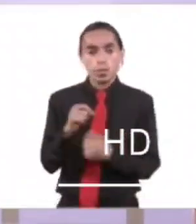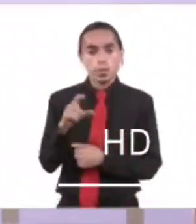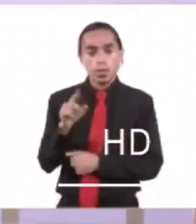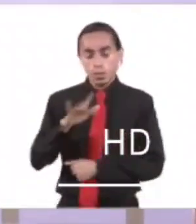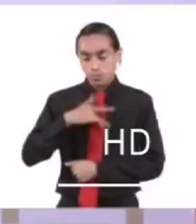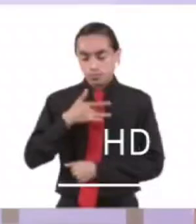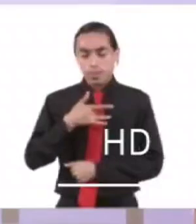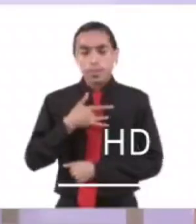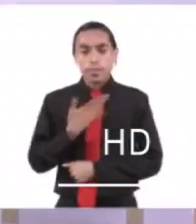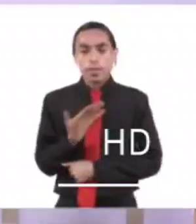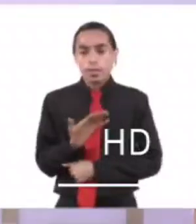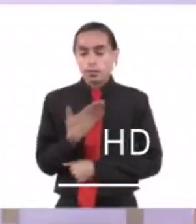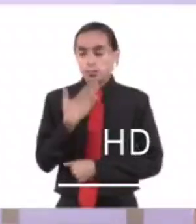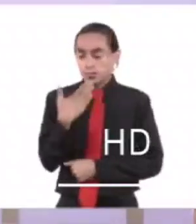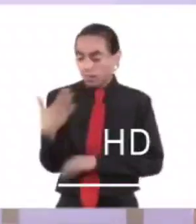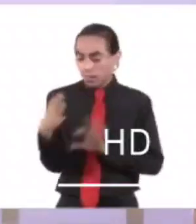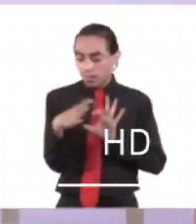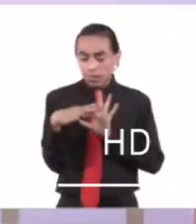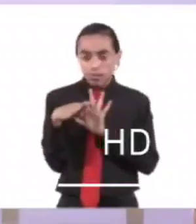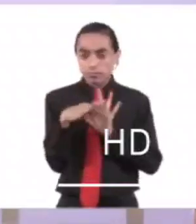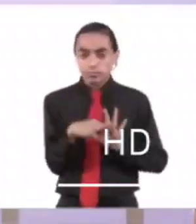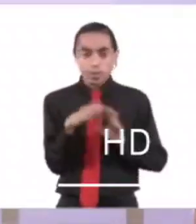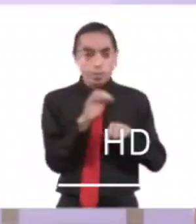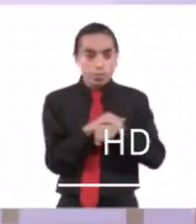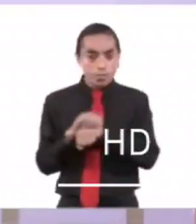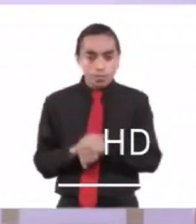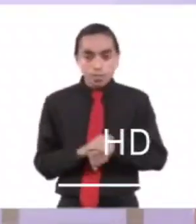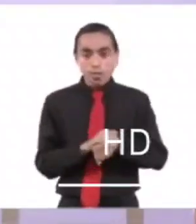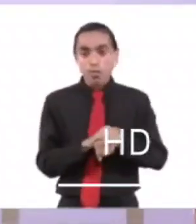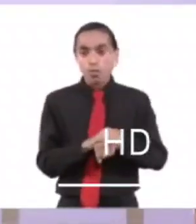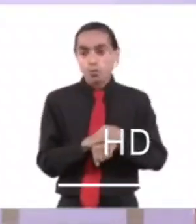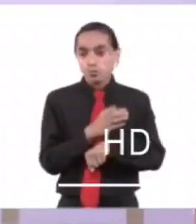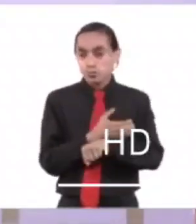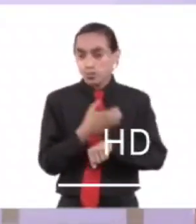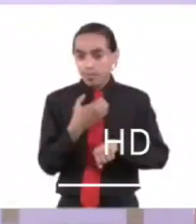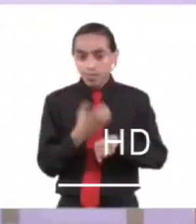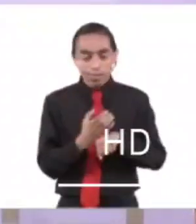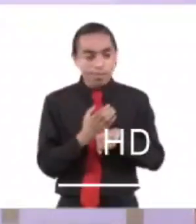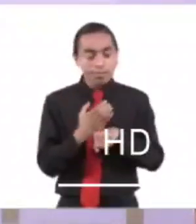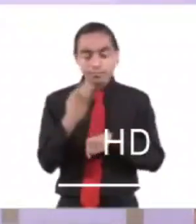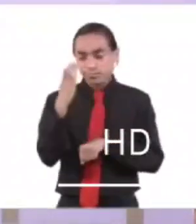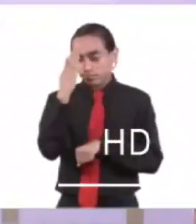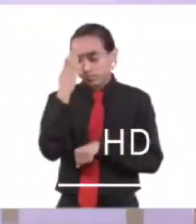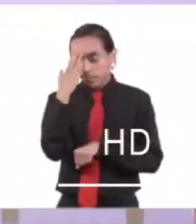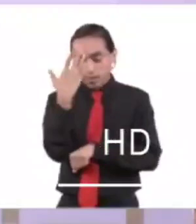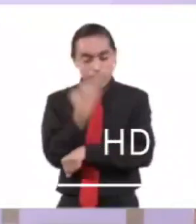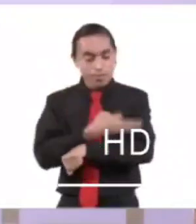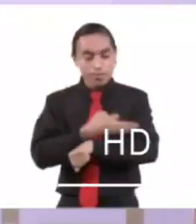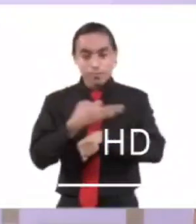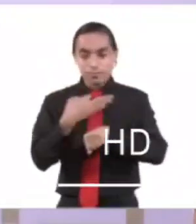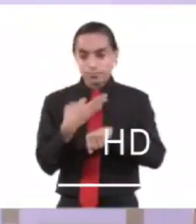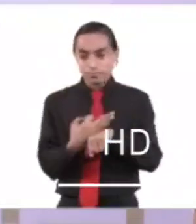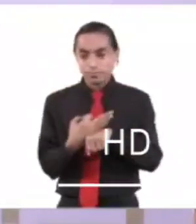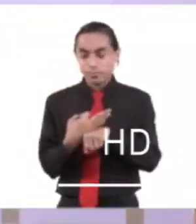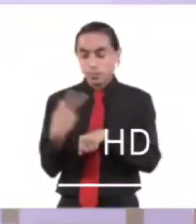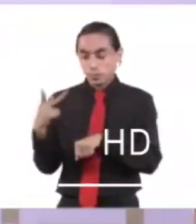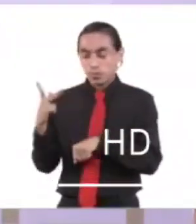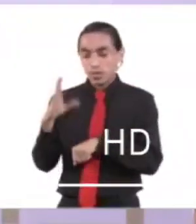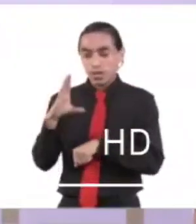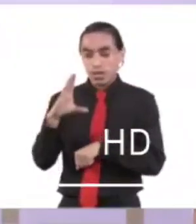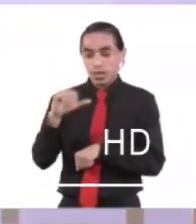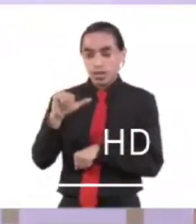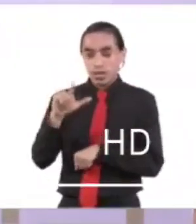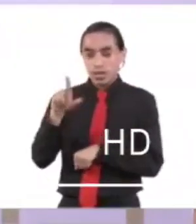siento en familia, con tantos amigos, conocidos, con la familia de Carlos